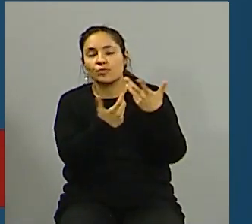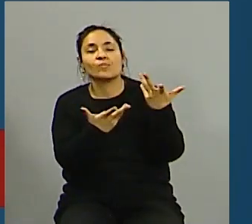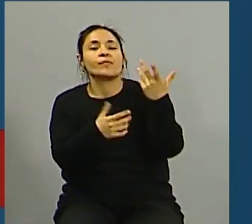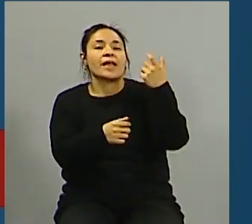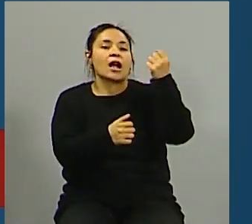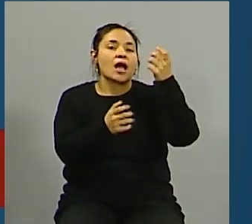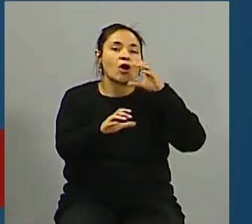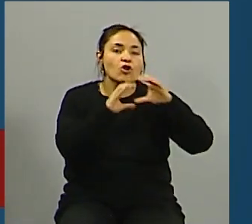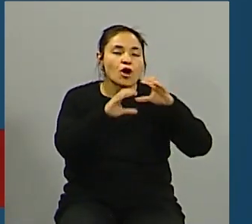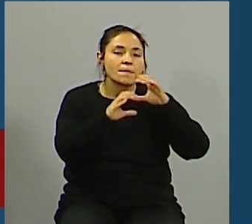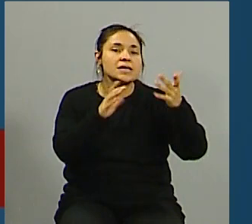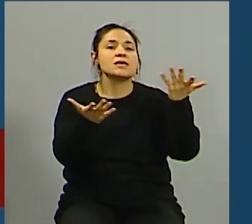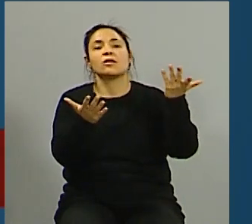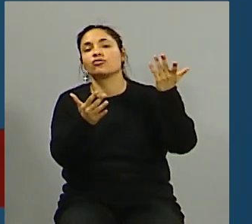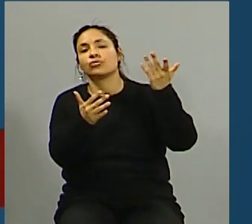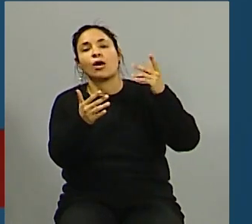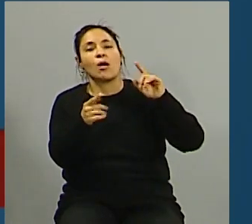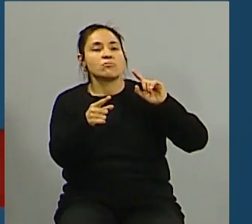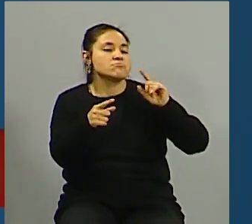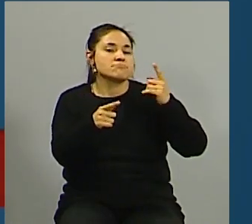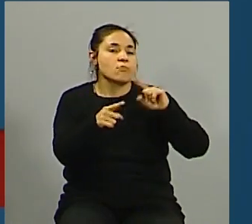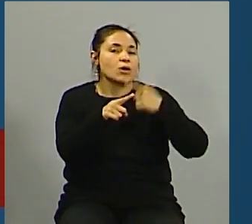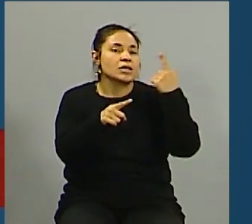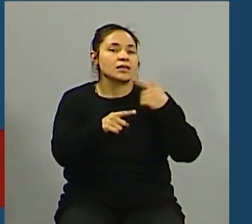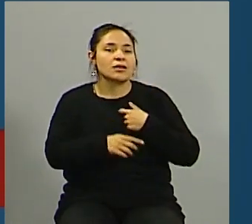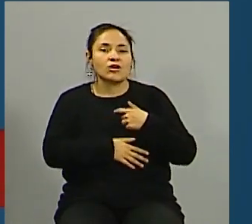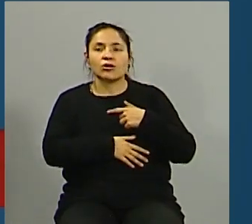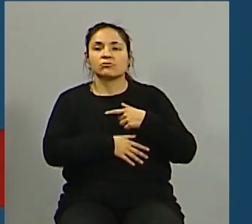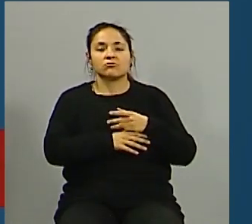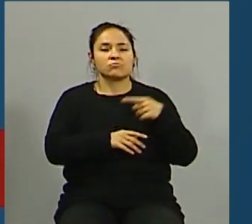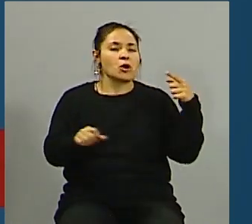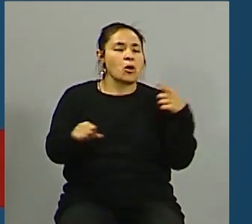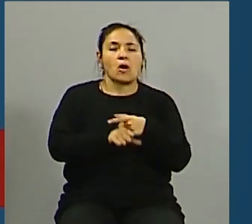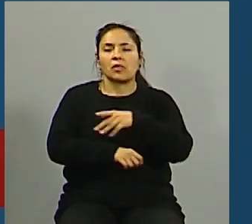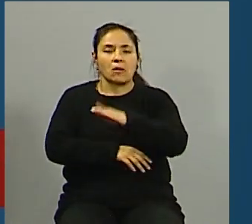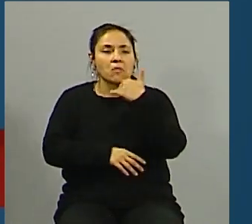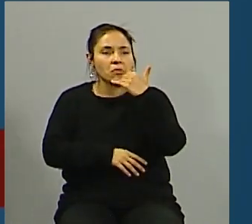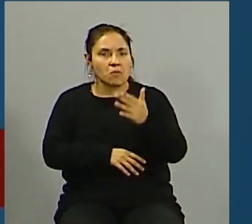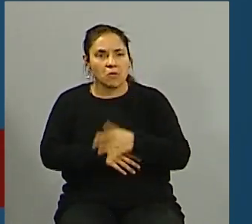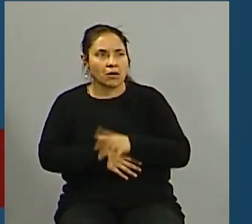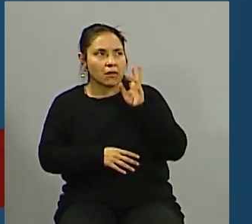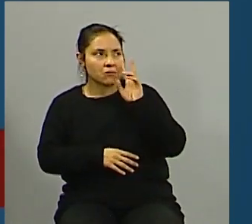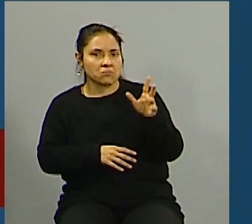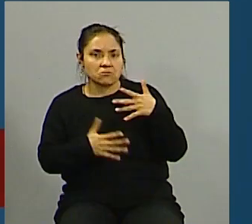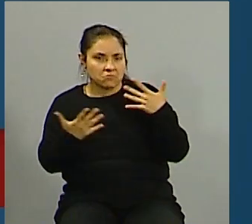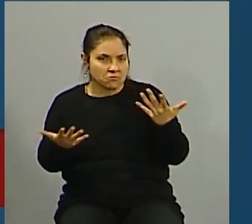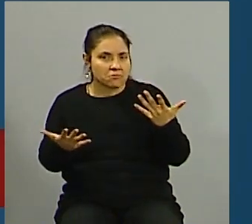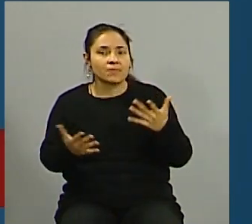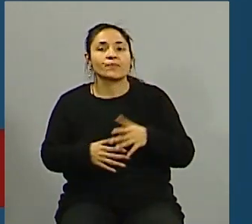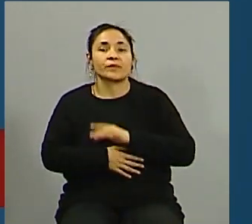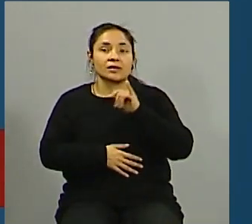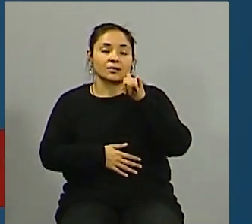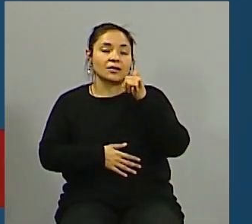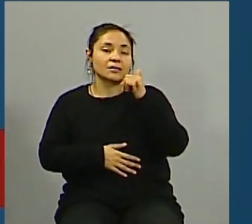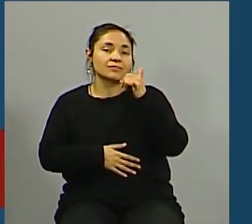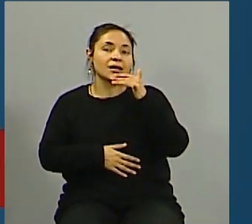una economía, porque el fin es político también. Digo, nos cuesta entenderlos a los ciudadanos comunes. Sí, nos